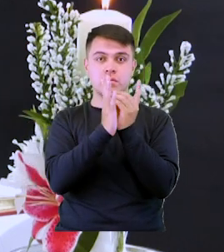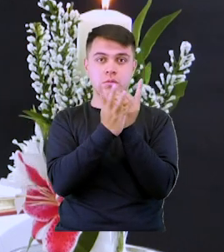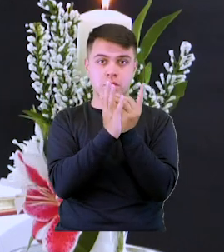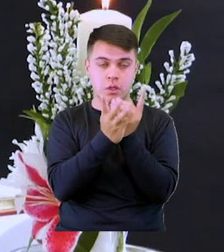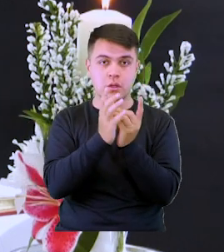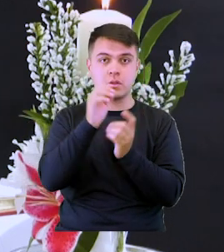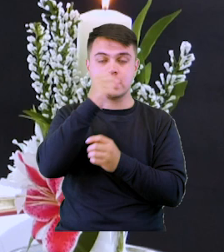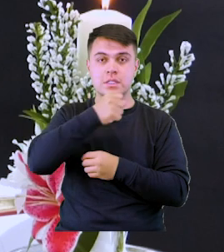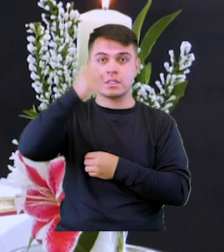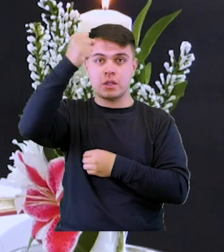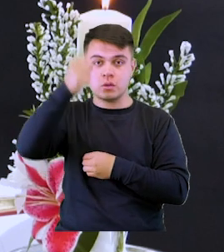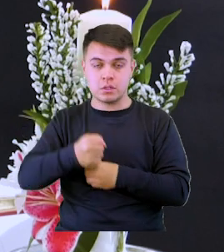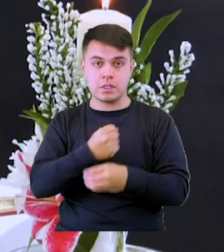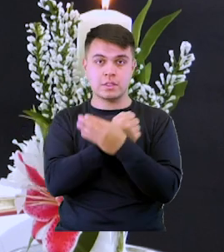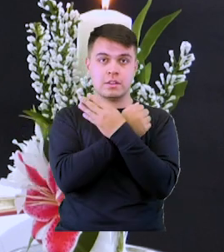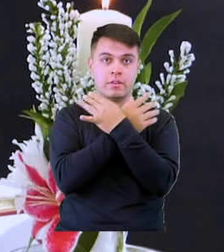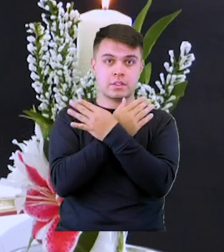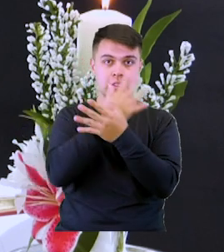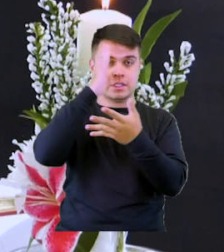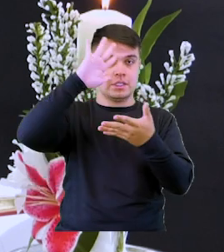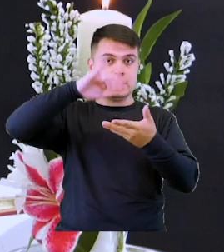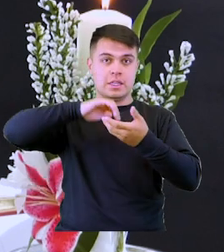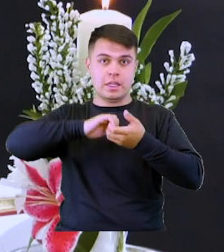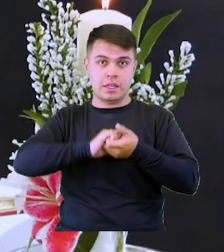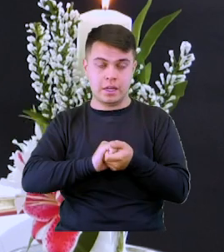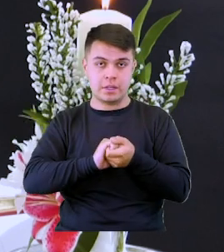José, San Francisco y Santa Clara de